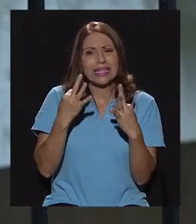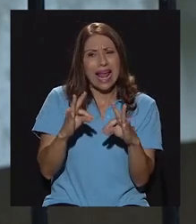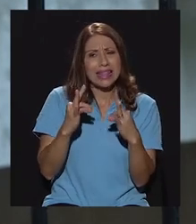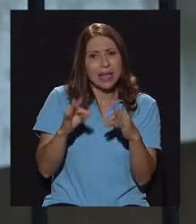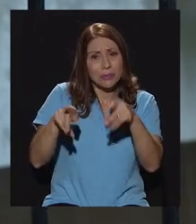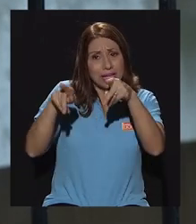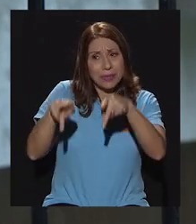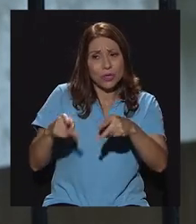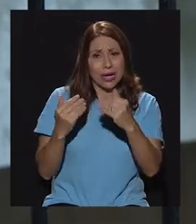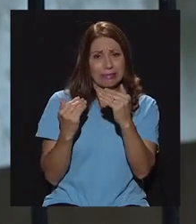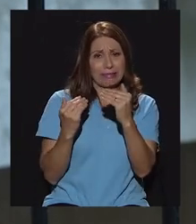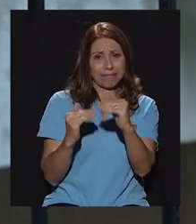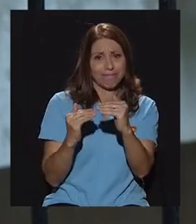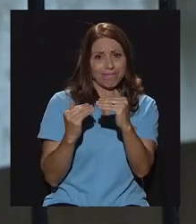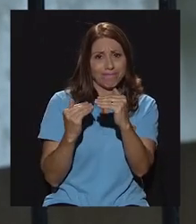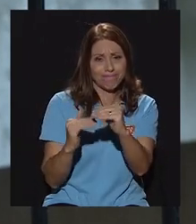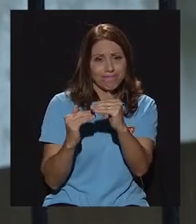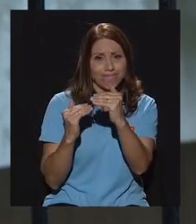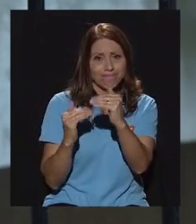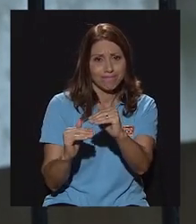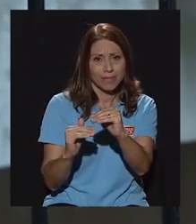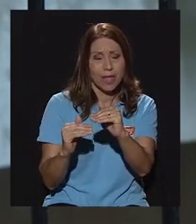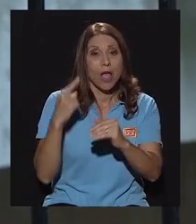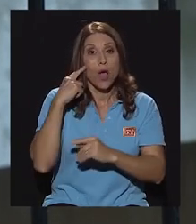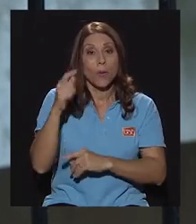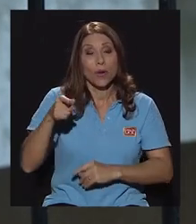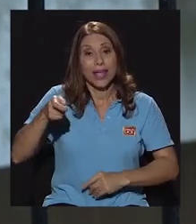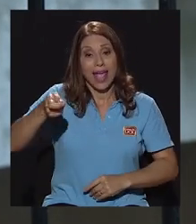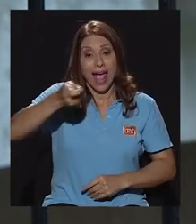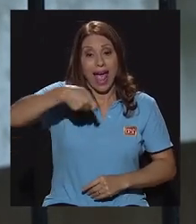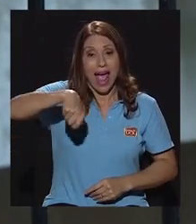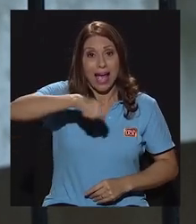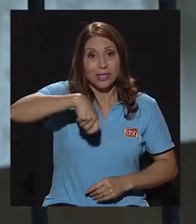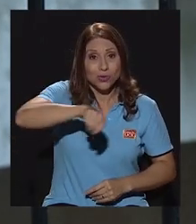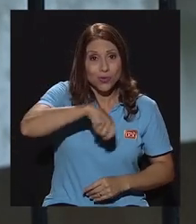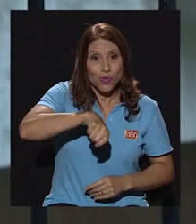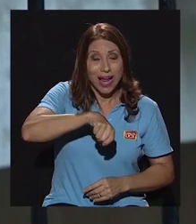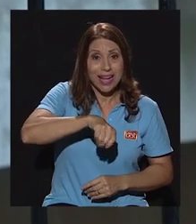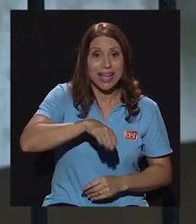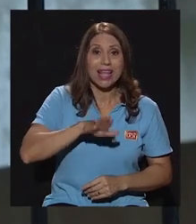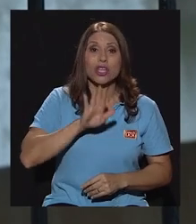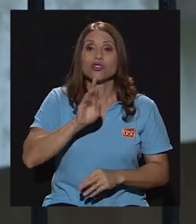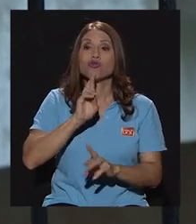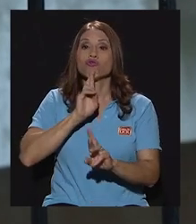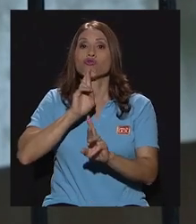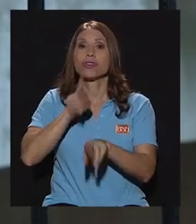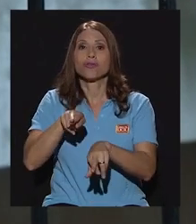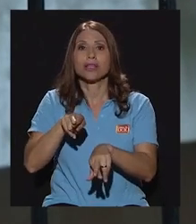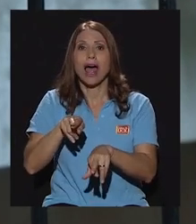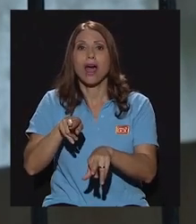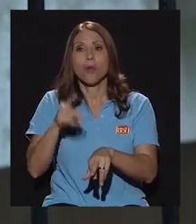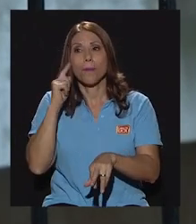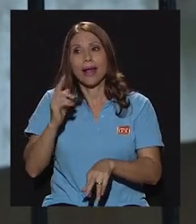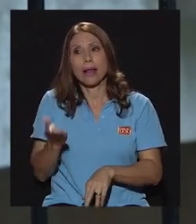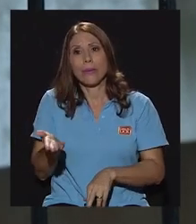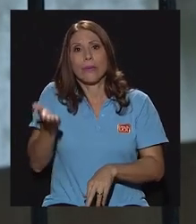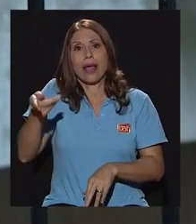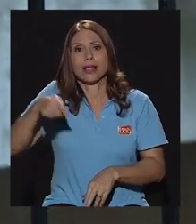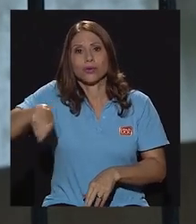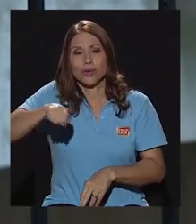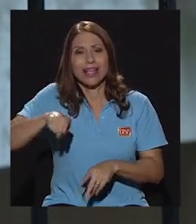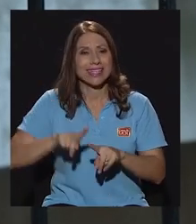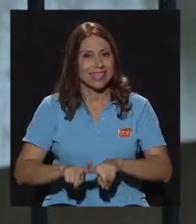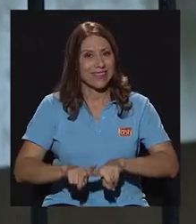se pueda. El efecto glicémico del azúcar es totalmente diferente al de unos frijoles o